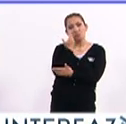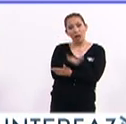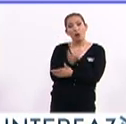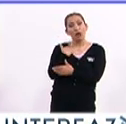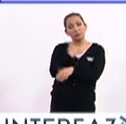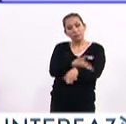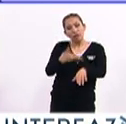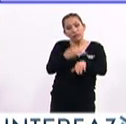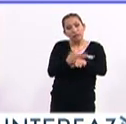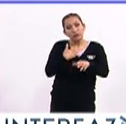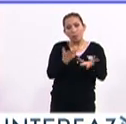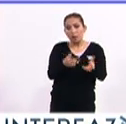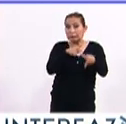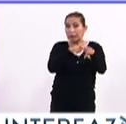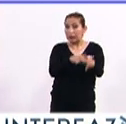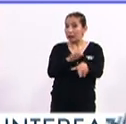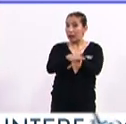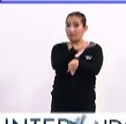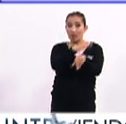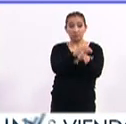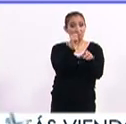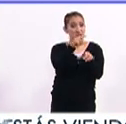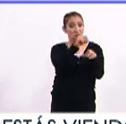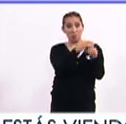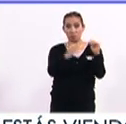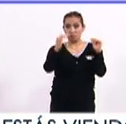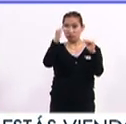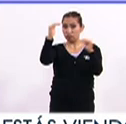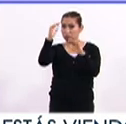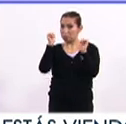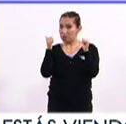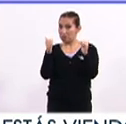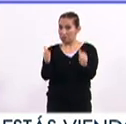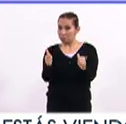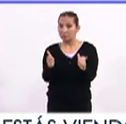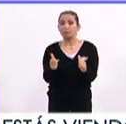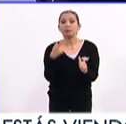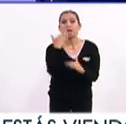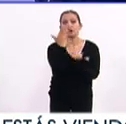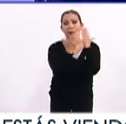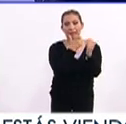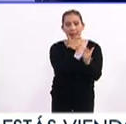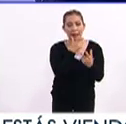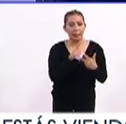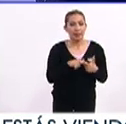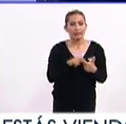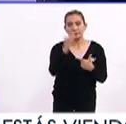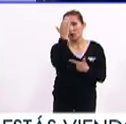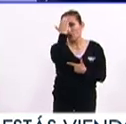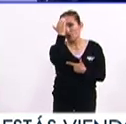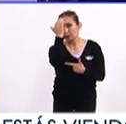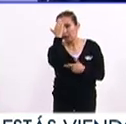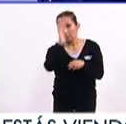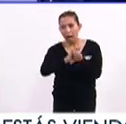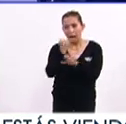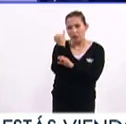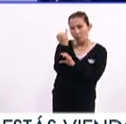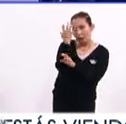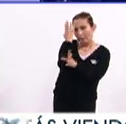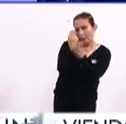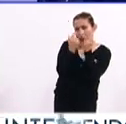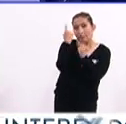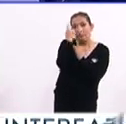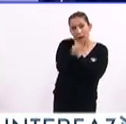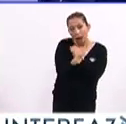es un proceso en el que tienes que mantener tu promedio alto, estudiar inglés, conocer más idiomas